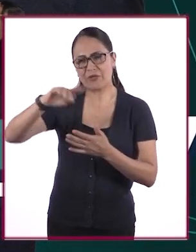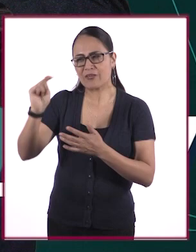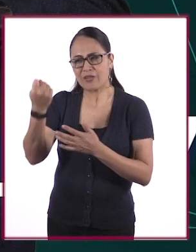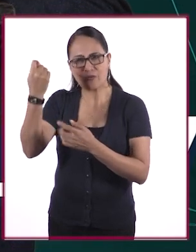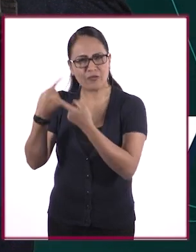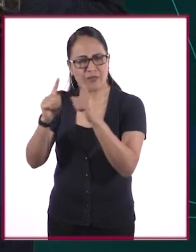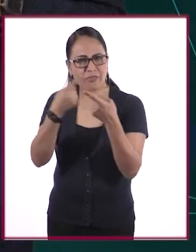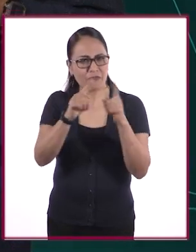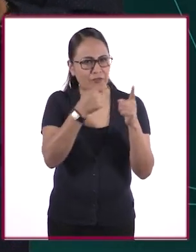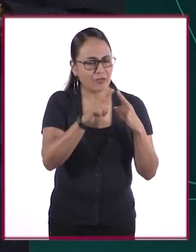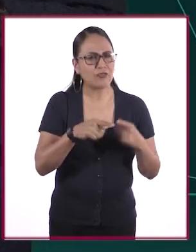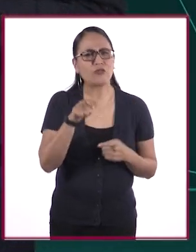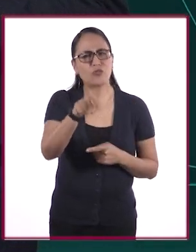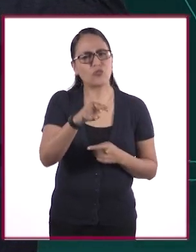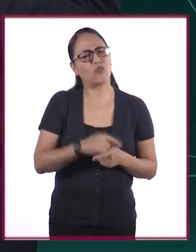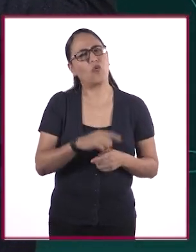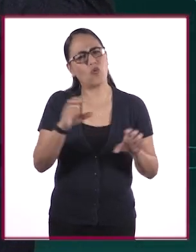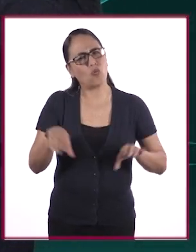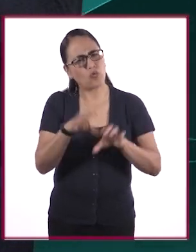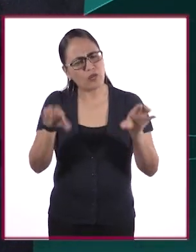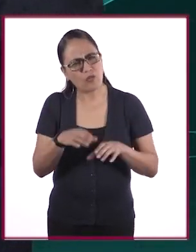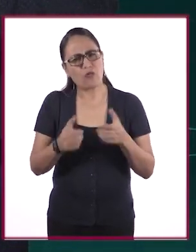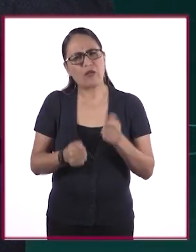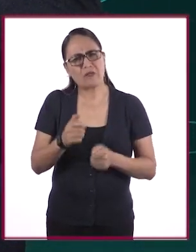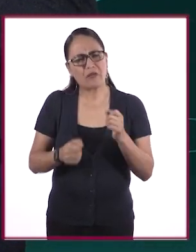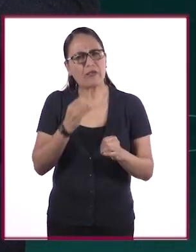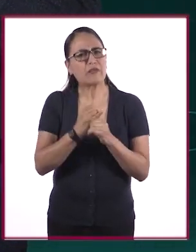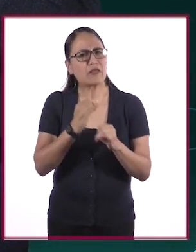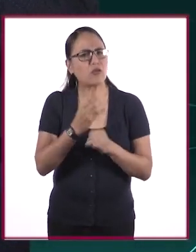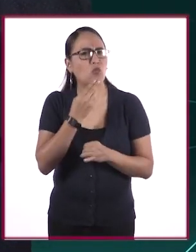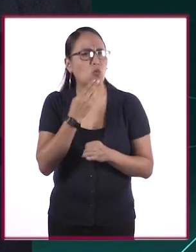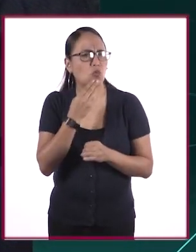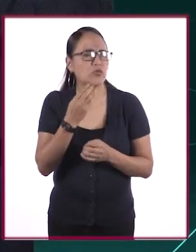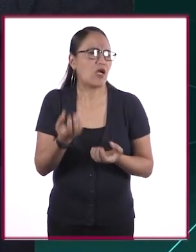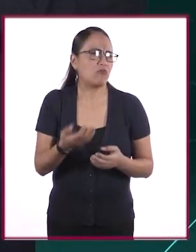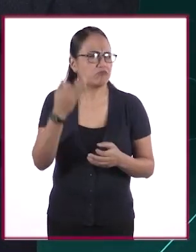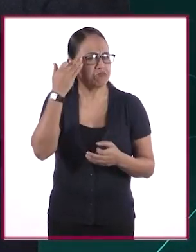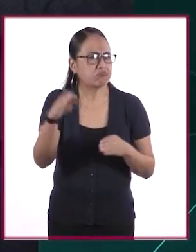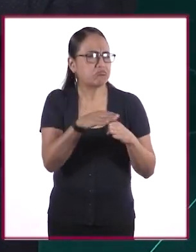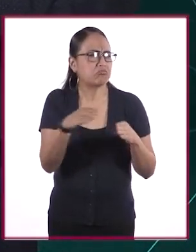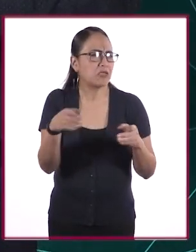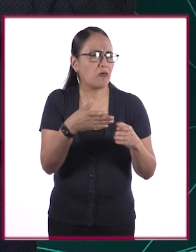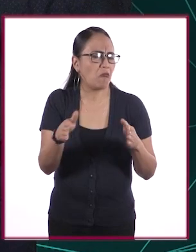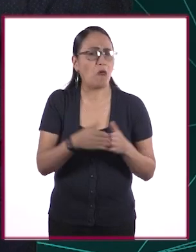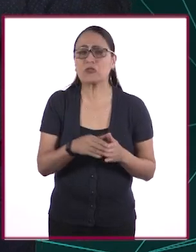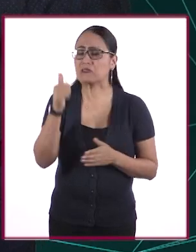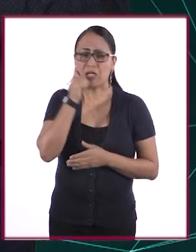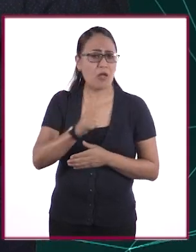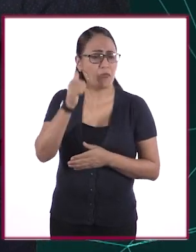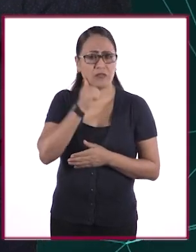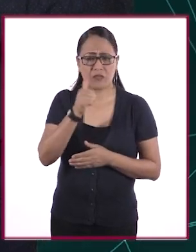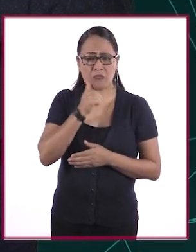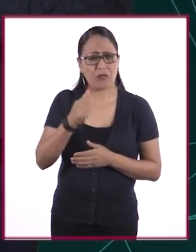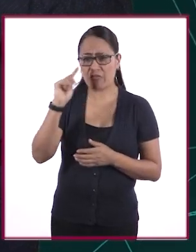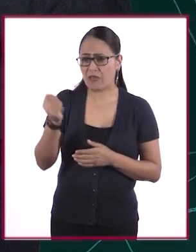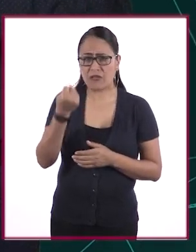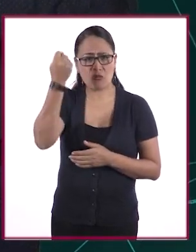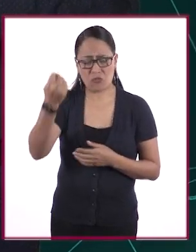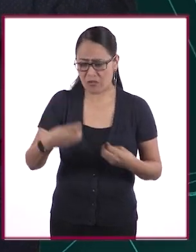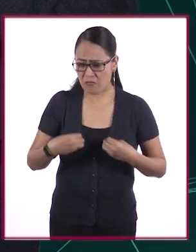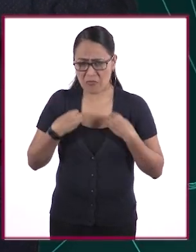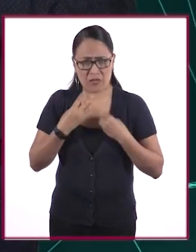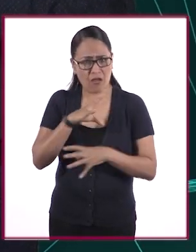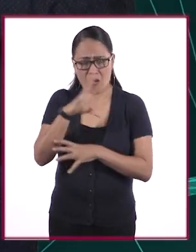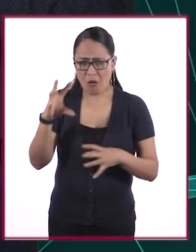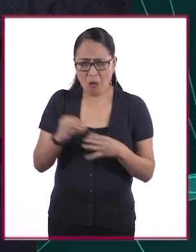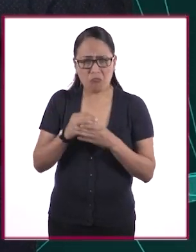Oye, Shada, ¿qué tanto usas la computadora, el celular y el internet? Bueno, la verdad es que todo el tiempo. Es tecnología que está integrada